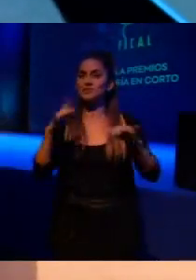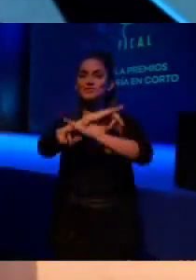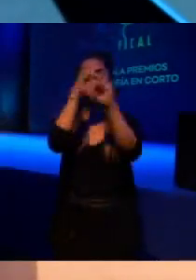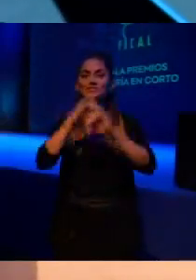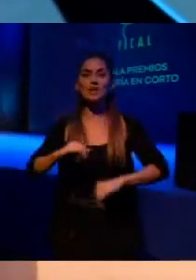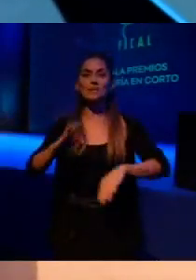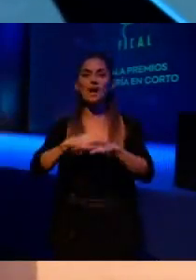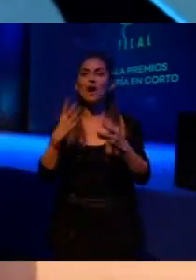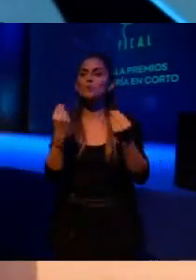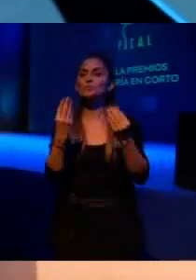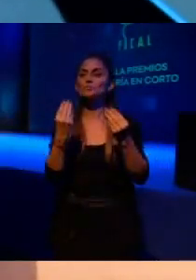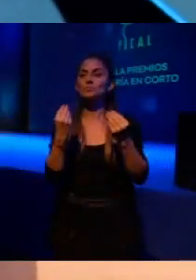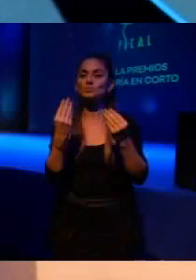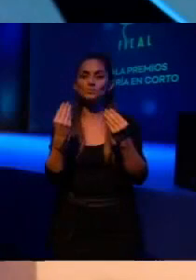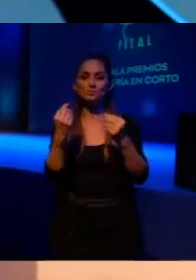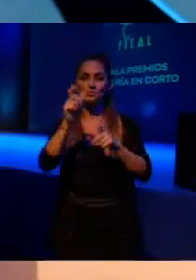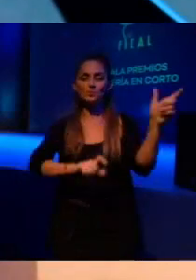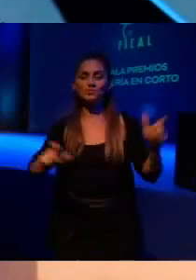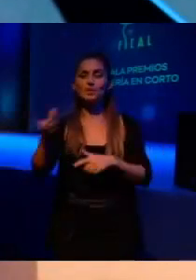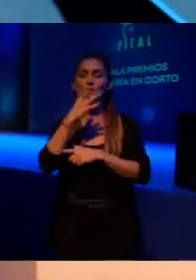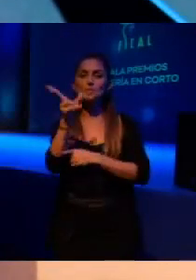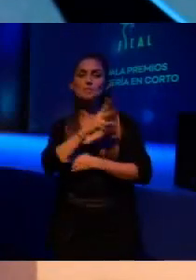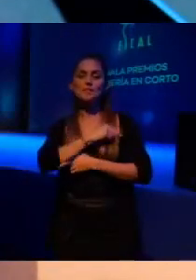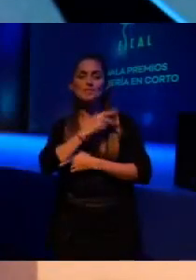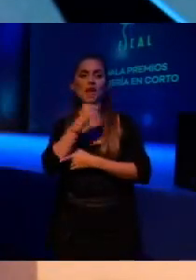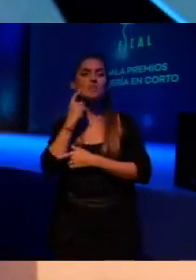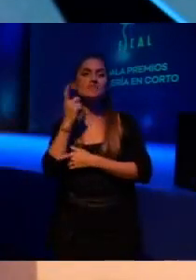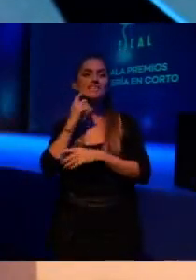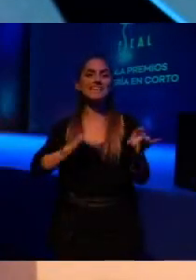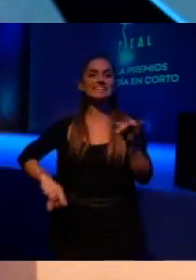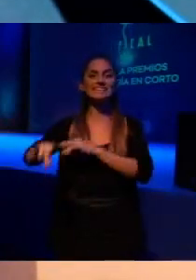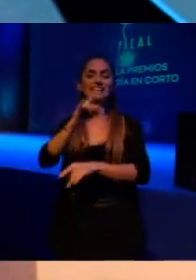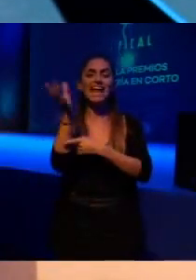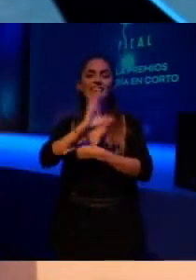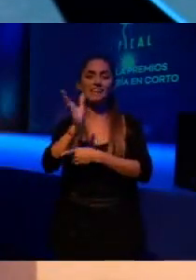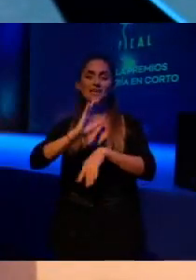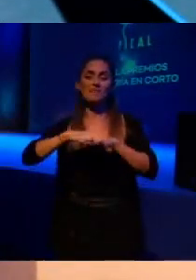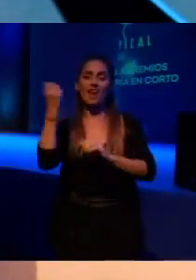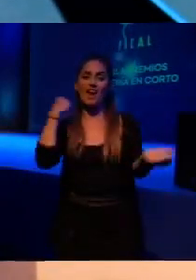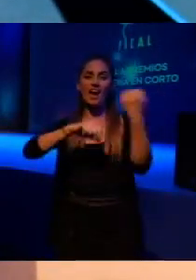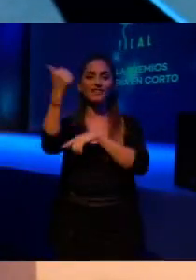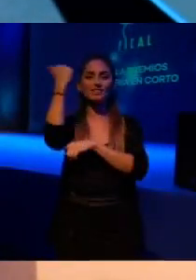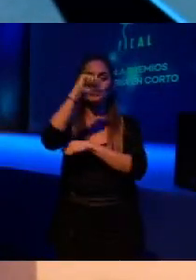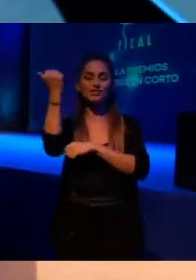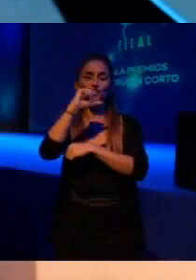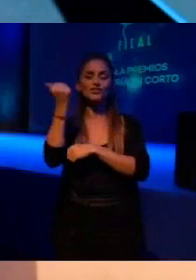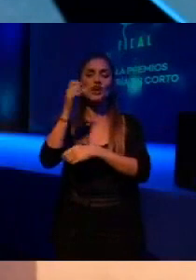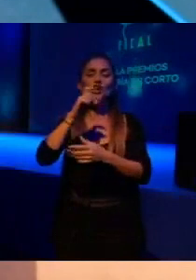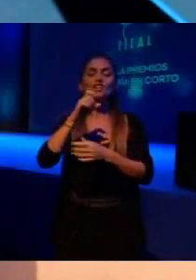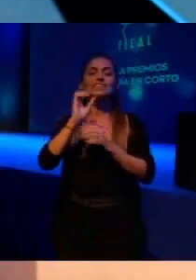fans, porque el premio Almería Tierra de Cine va a recaer en un actor gaditano queridísimo por el público no solo nacional,